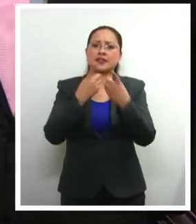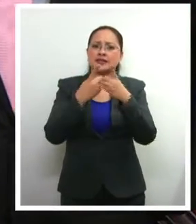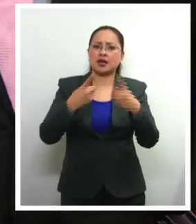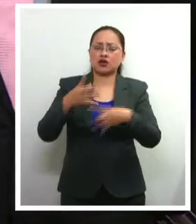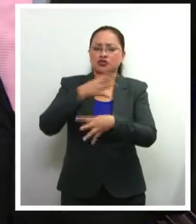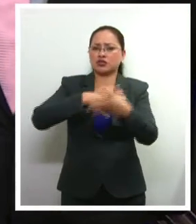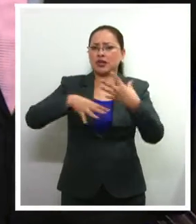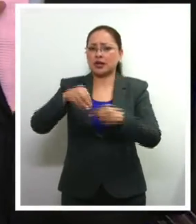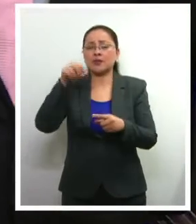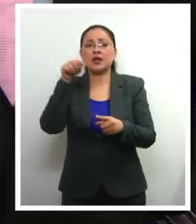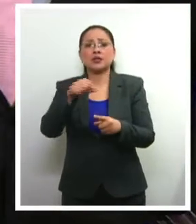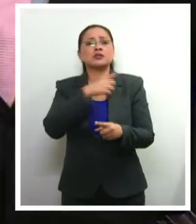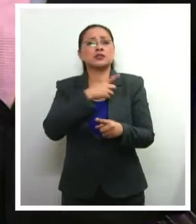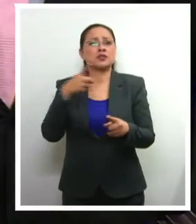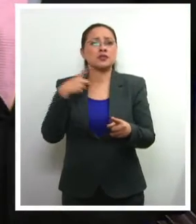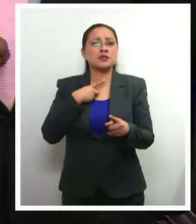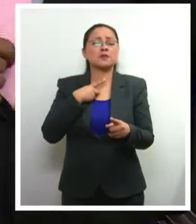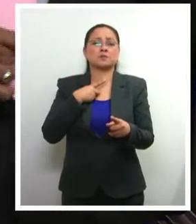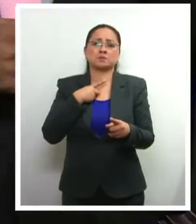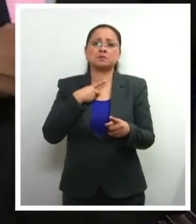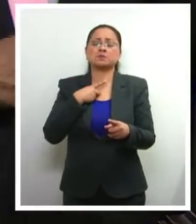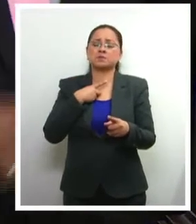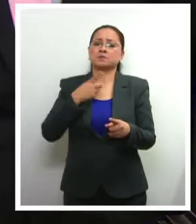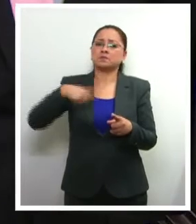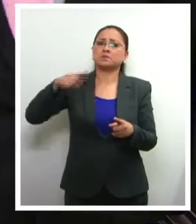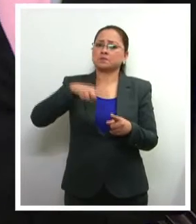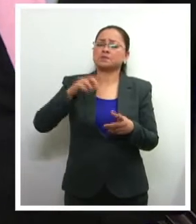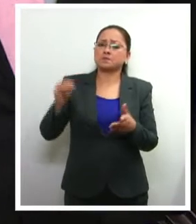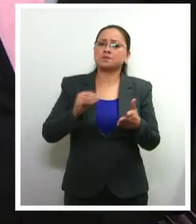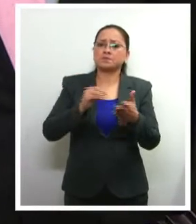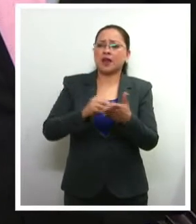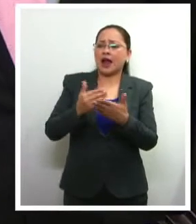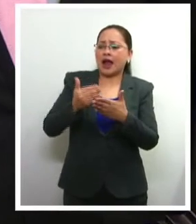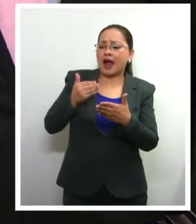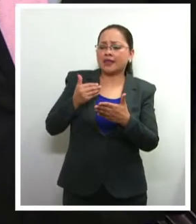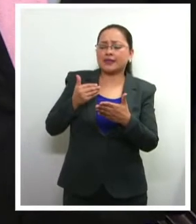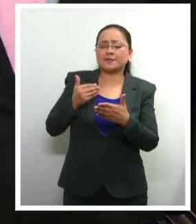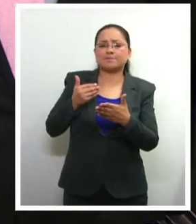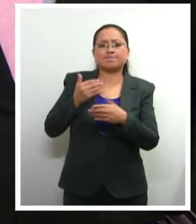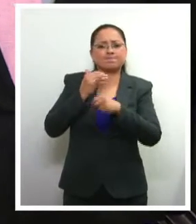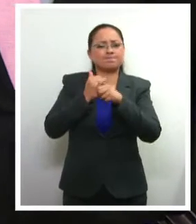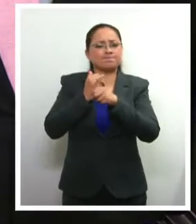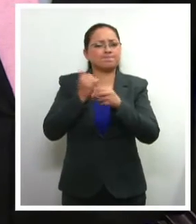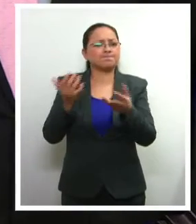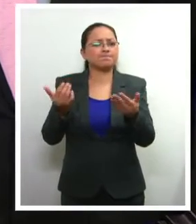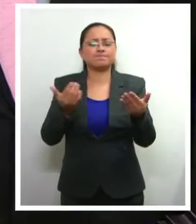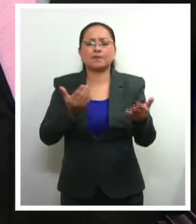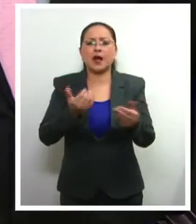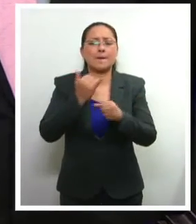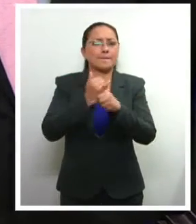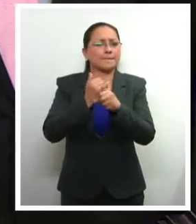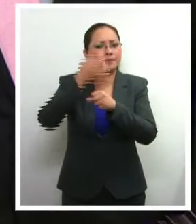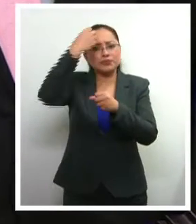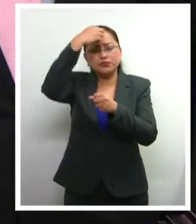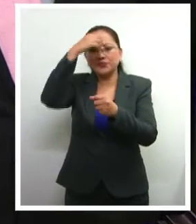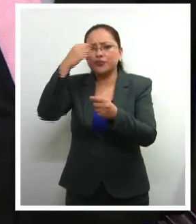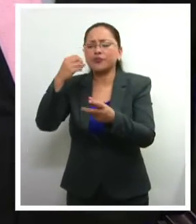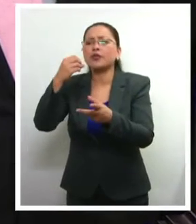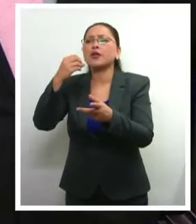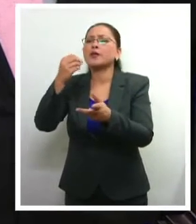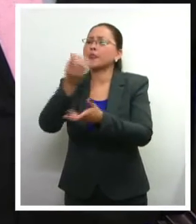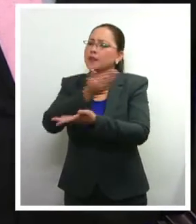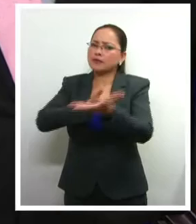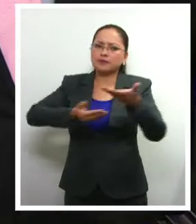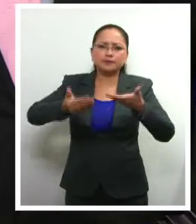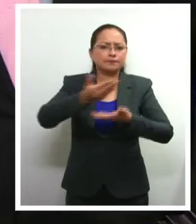sostenible debe consensuarse y compartirse, requiriendo los esfuerzos